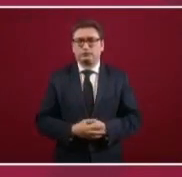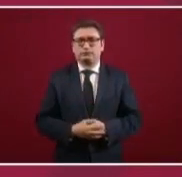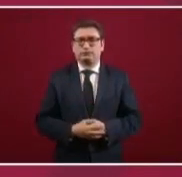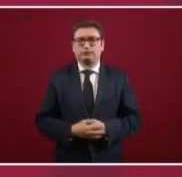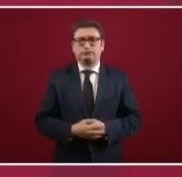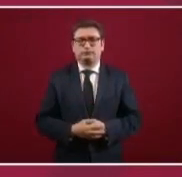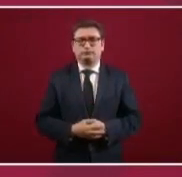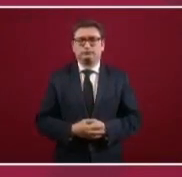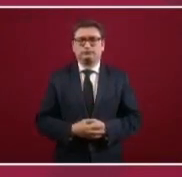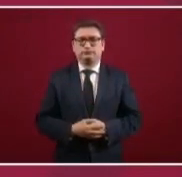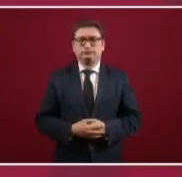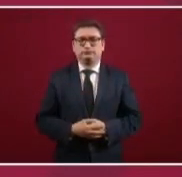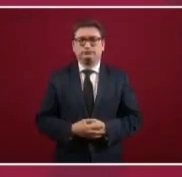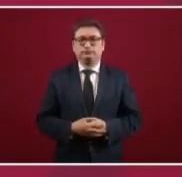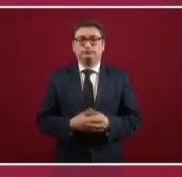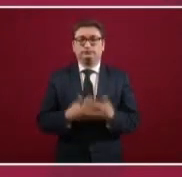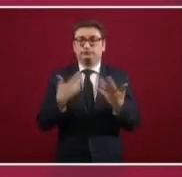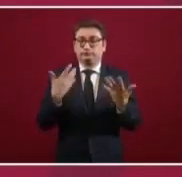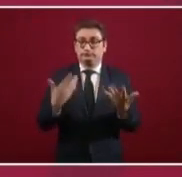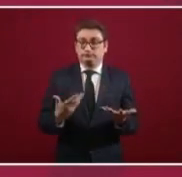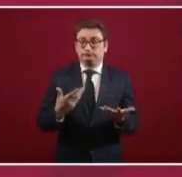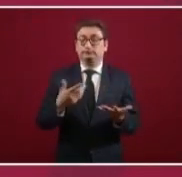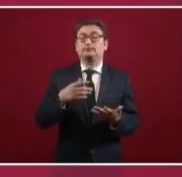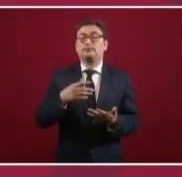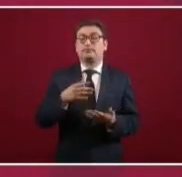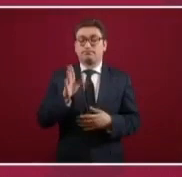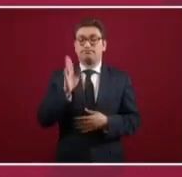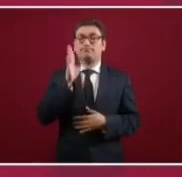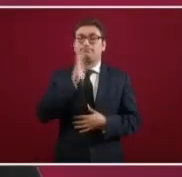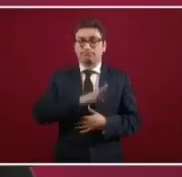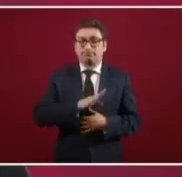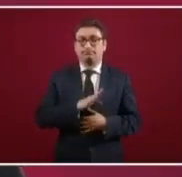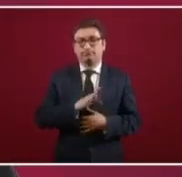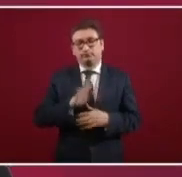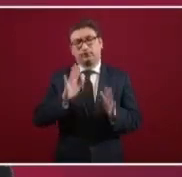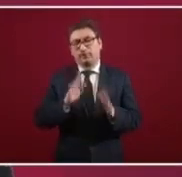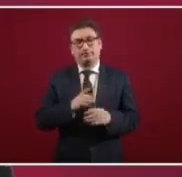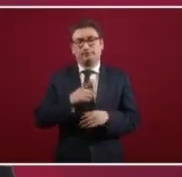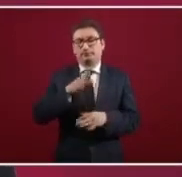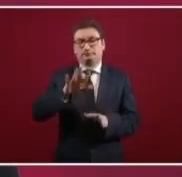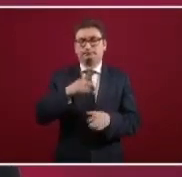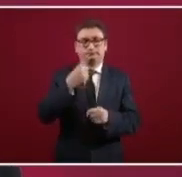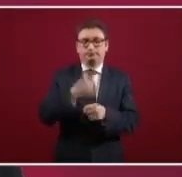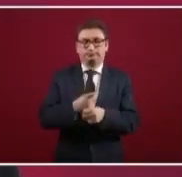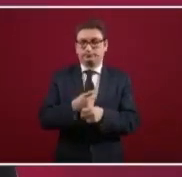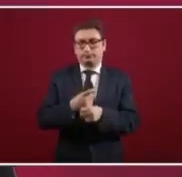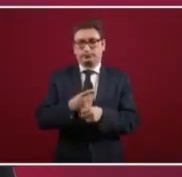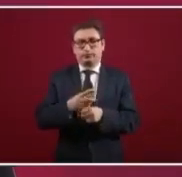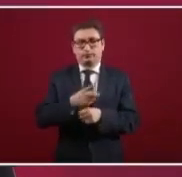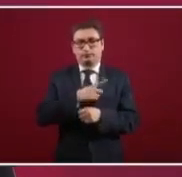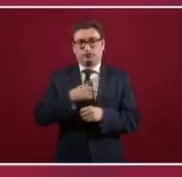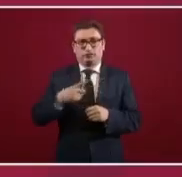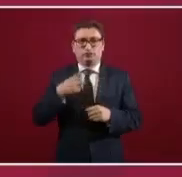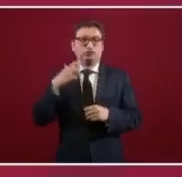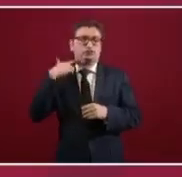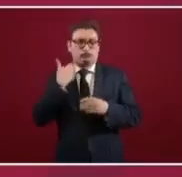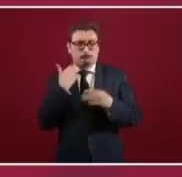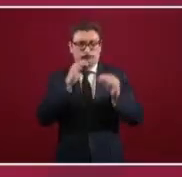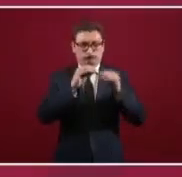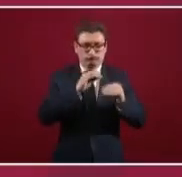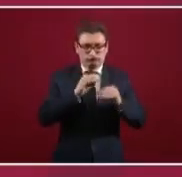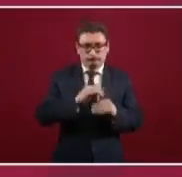entonces lo que está mal bueno primero que no debe haber bots